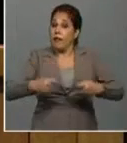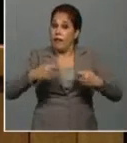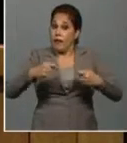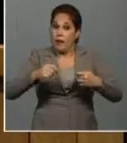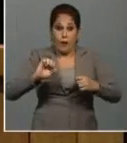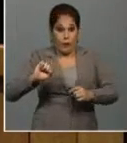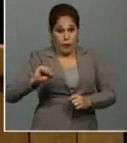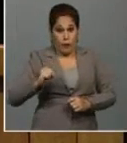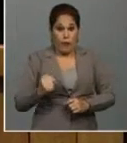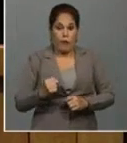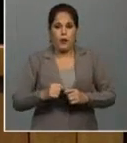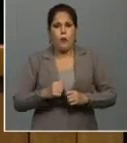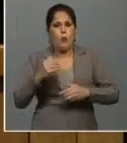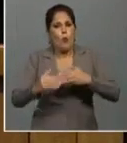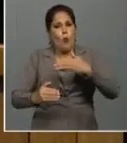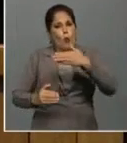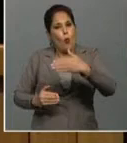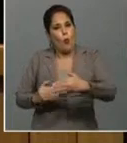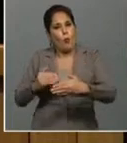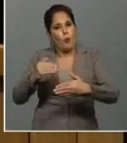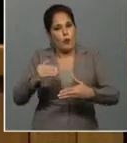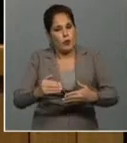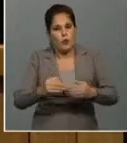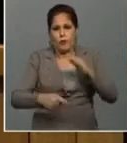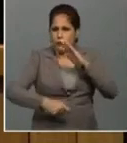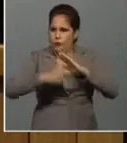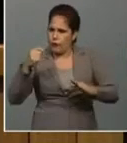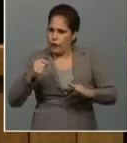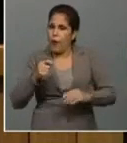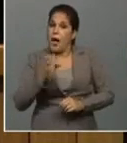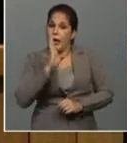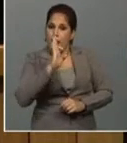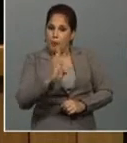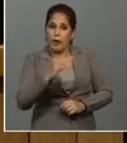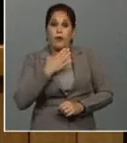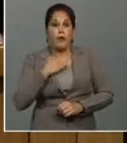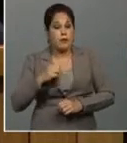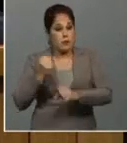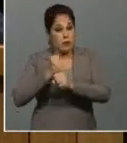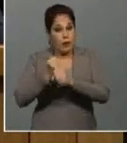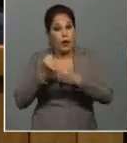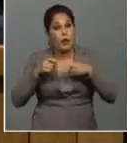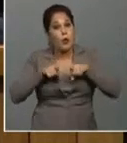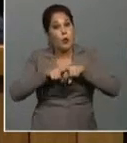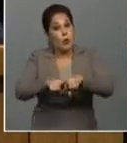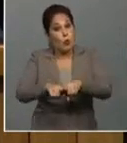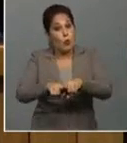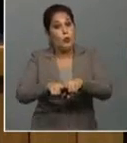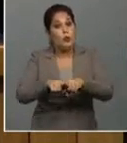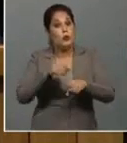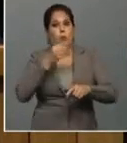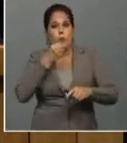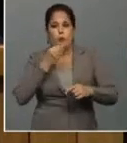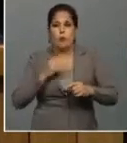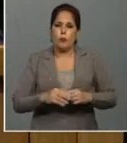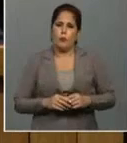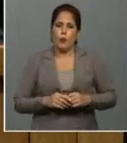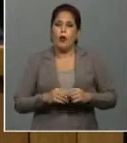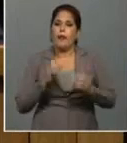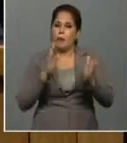y tiene que ser un proceso permanente donde respete la voluntad de trabajar juntos queden en una mente